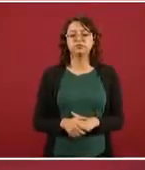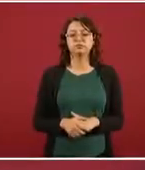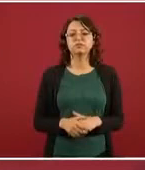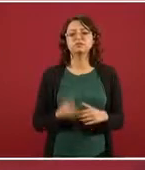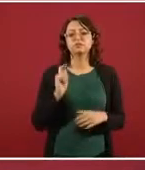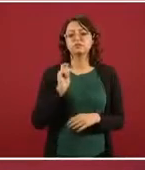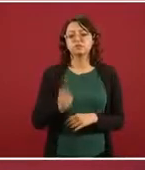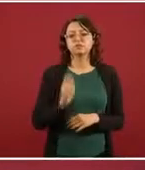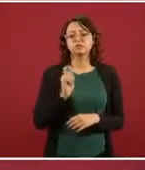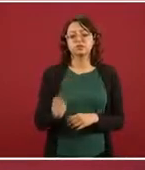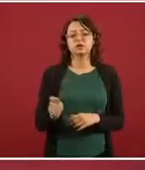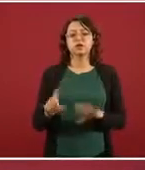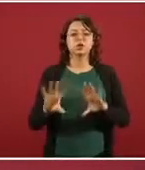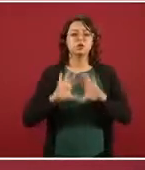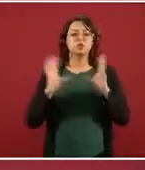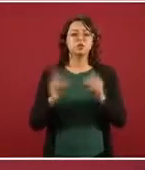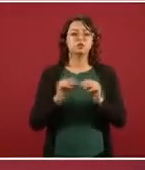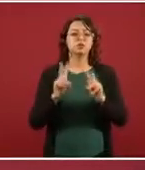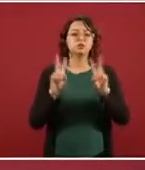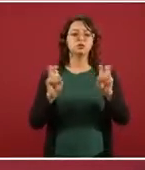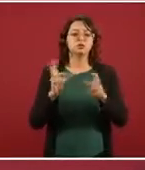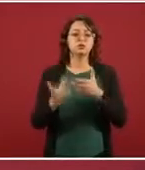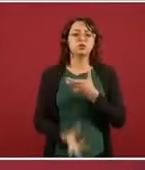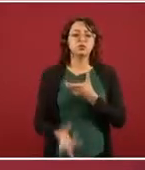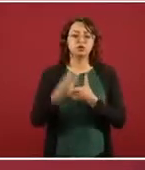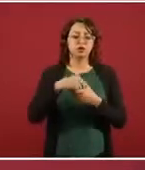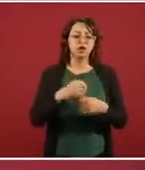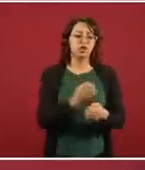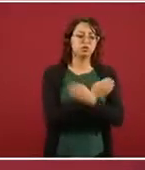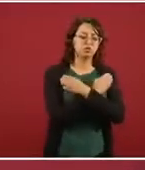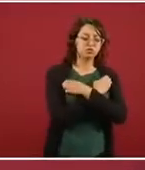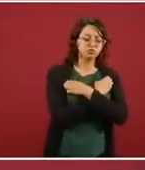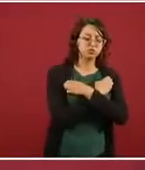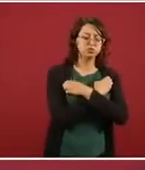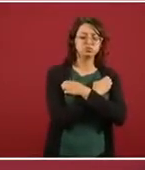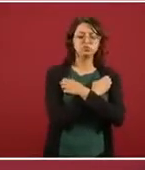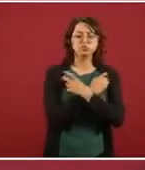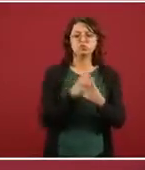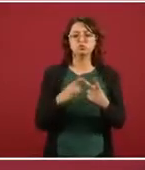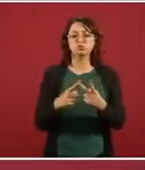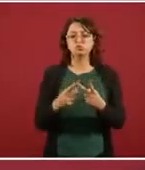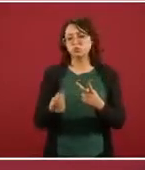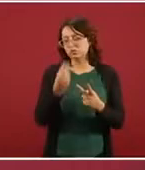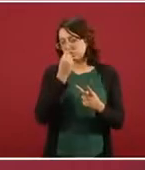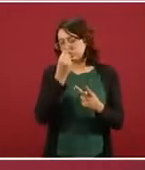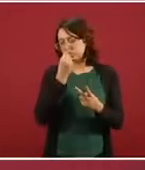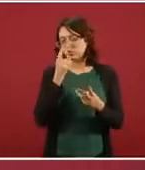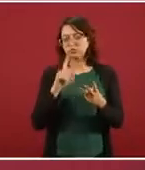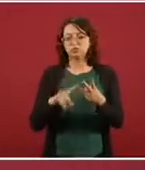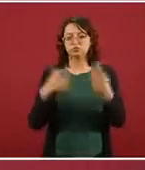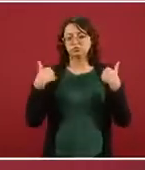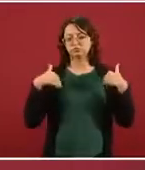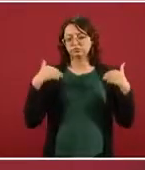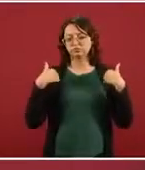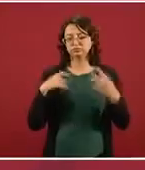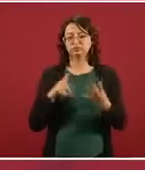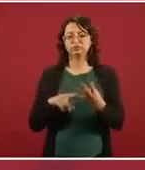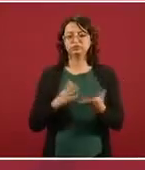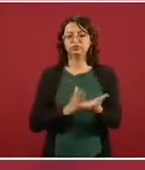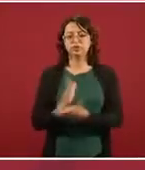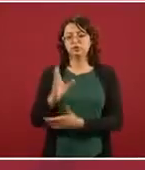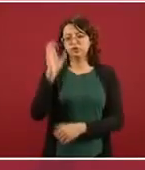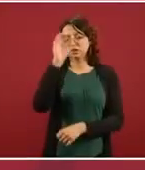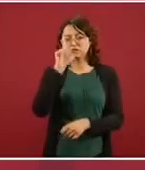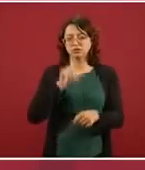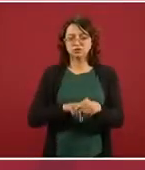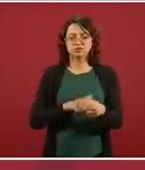de inclusión que pasa por tener educación, por tener una buena alimentación, recreación, acceso a la cultura,